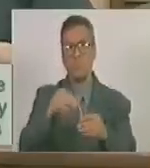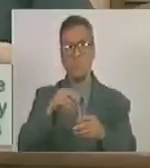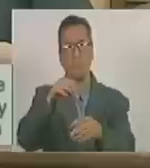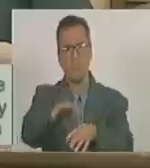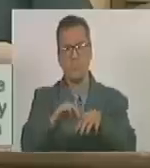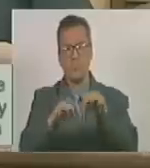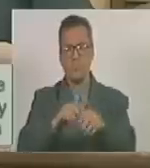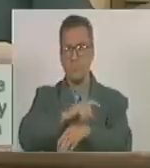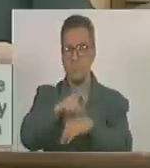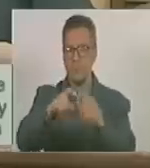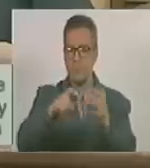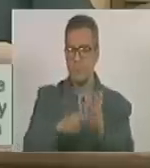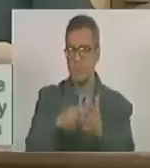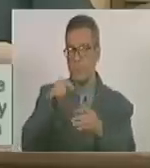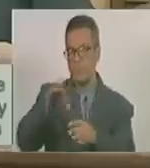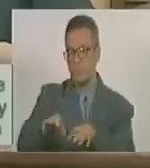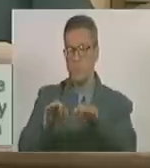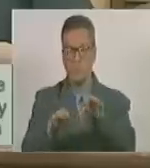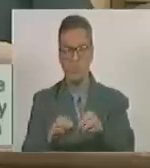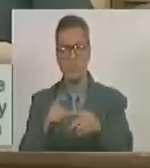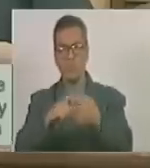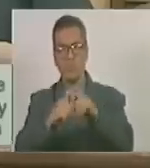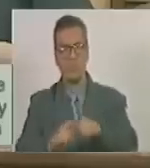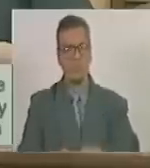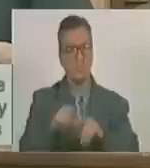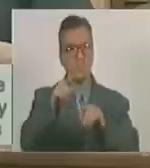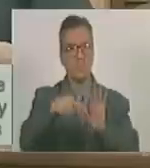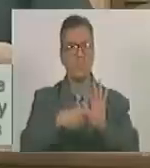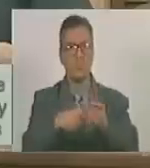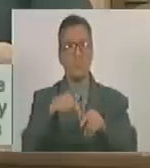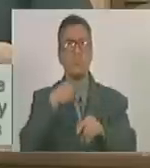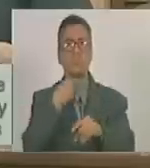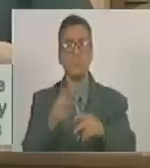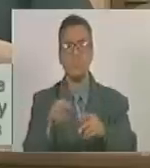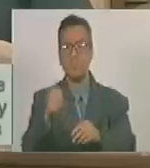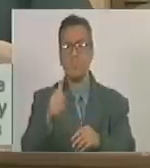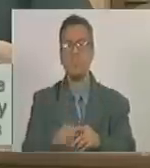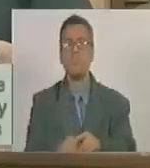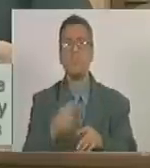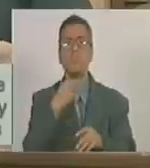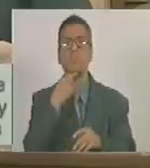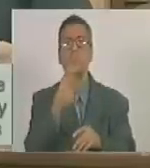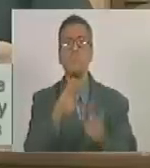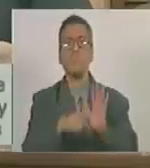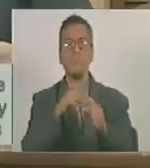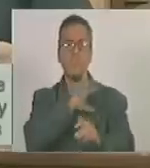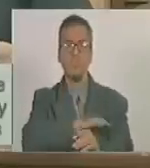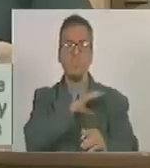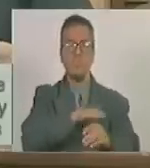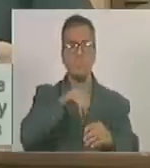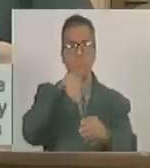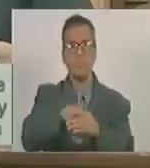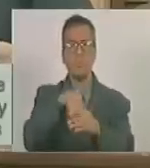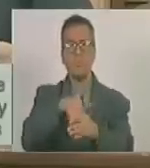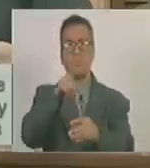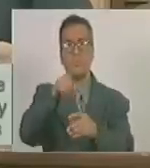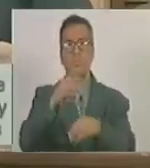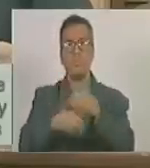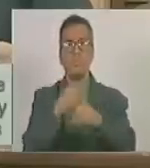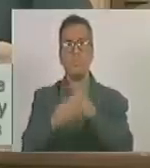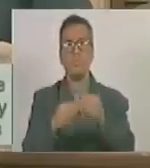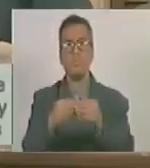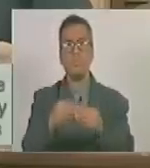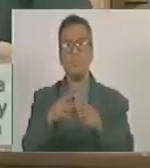escrutinio, totalización y o proclamación. 10. Pronunciamiento de la Comisión Electoral respecto